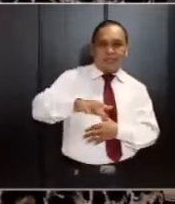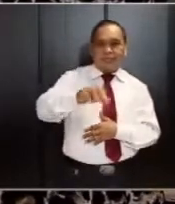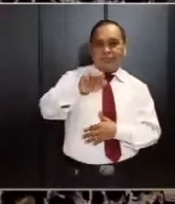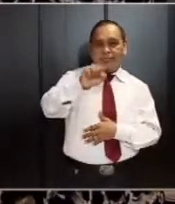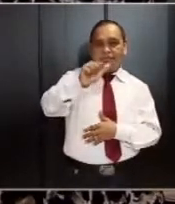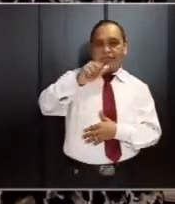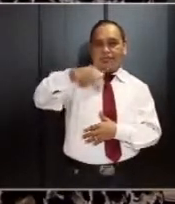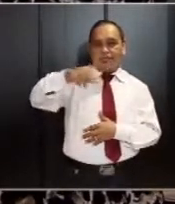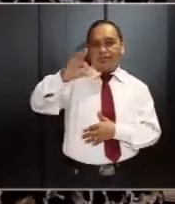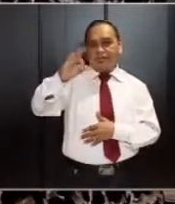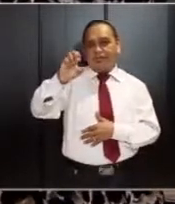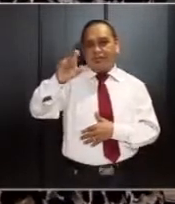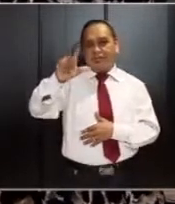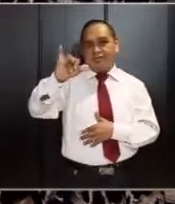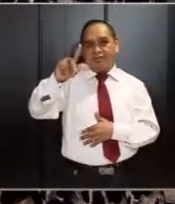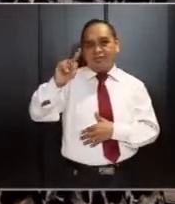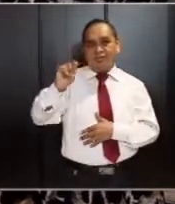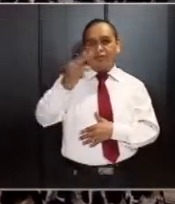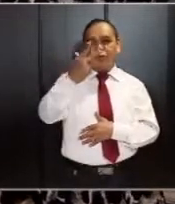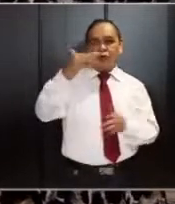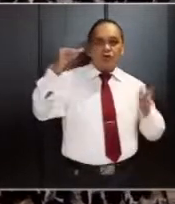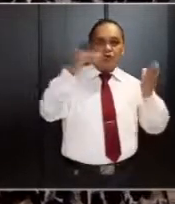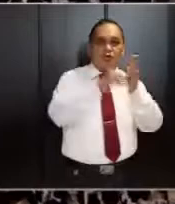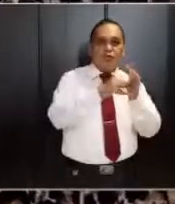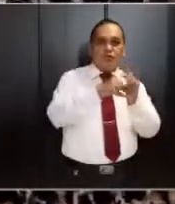Felipe. El número es